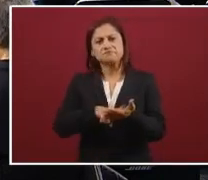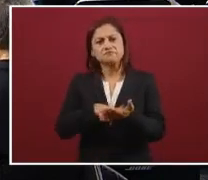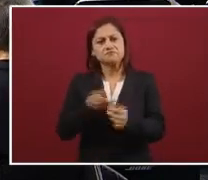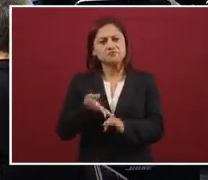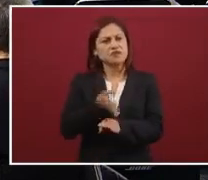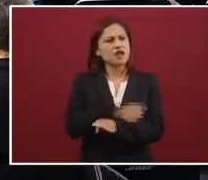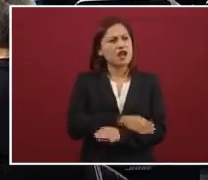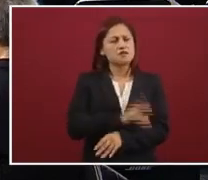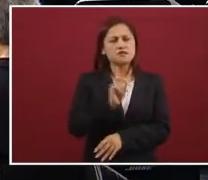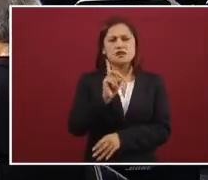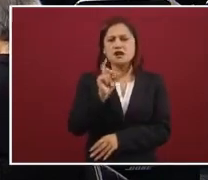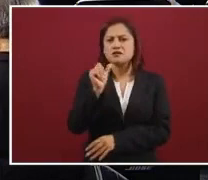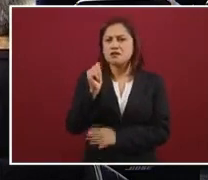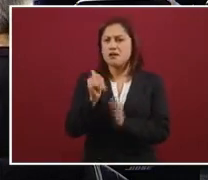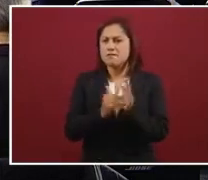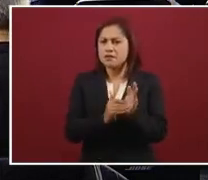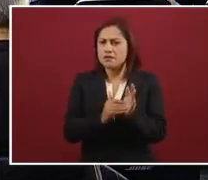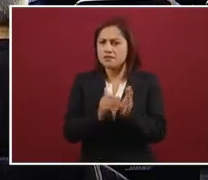30,000 millones